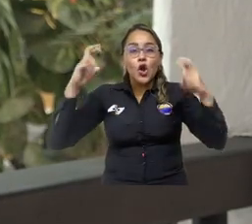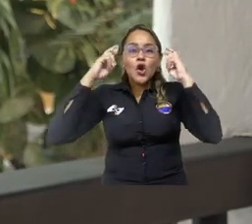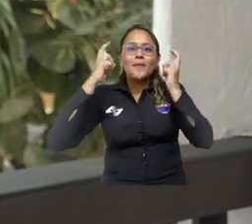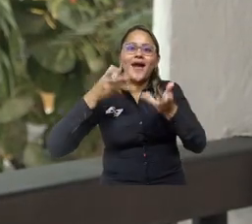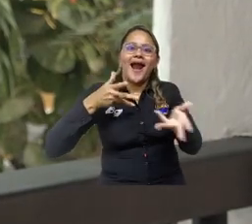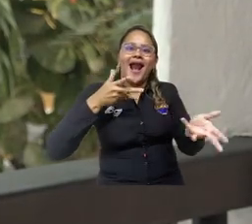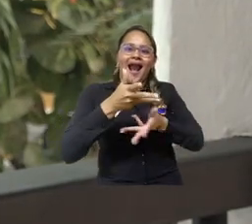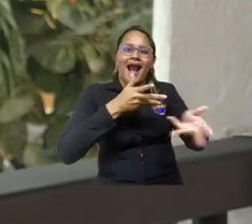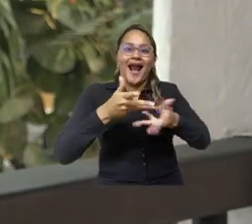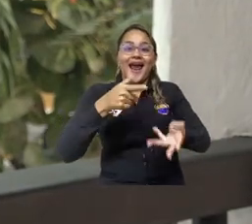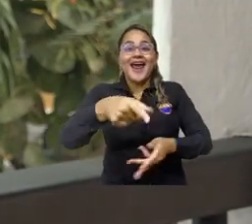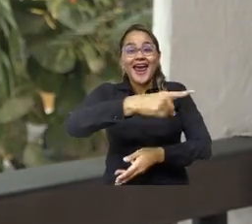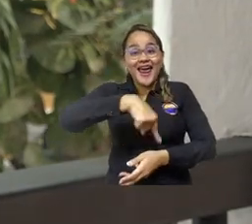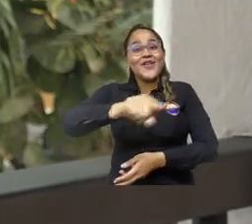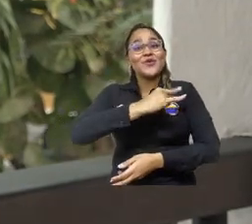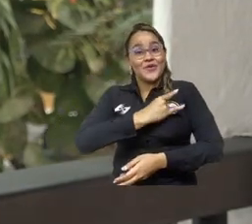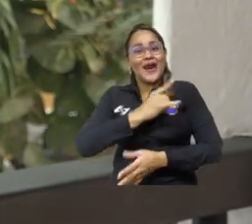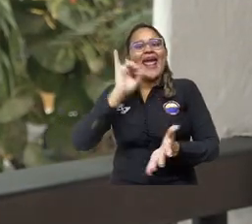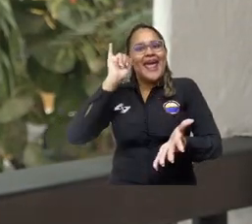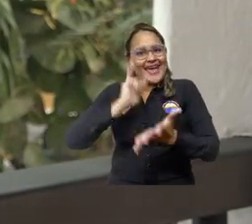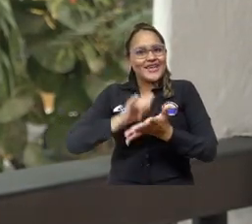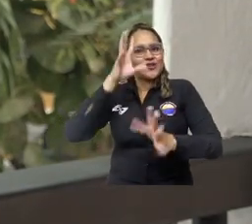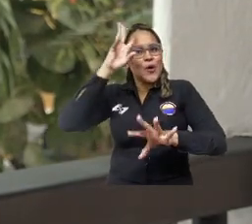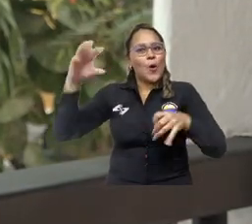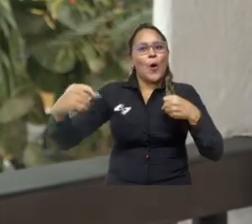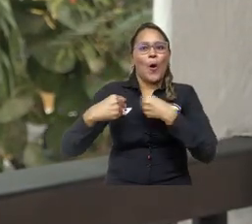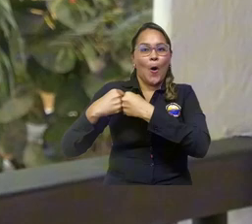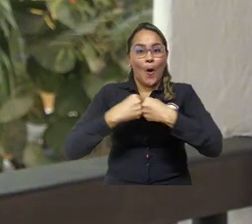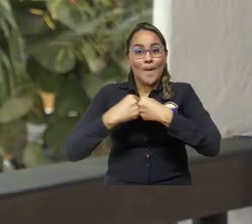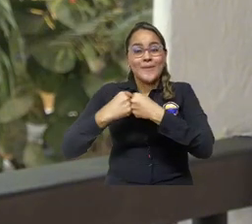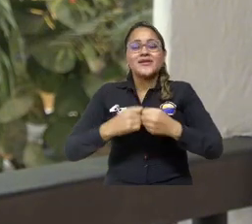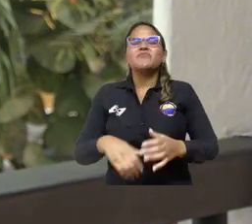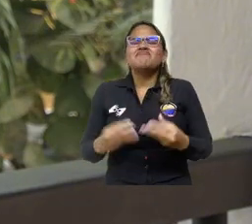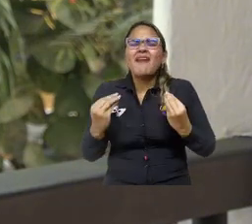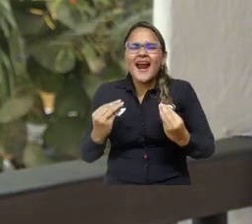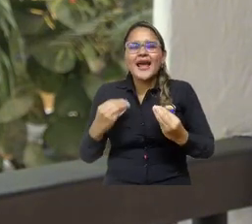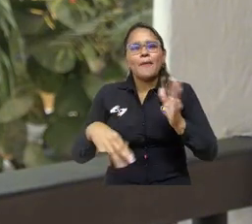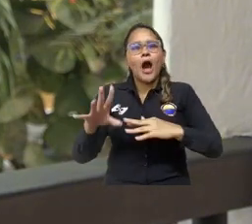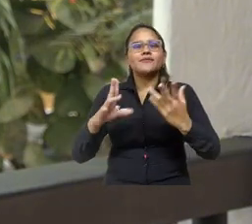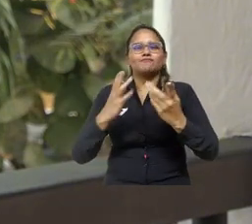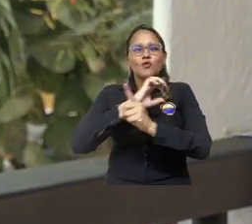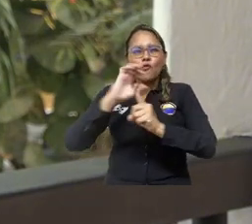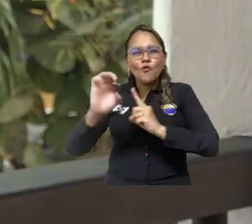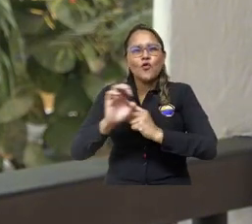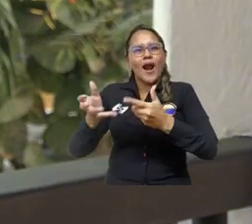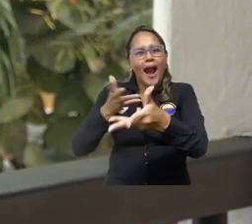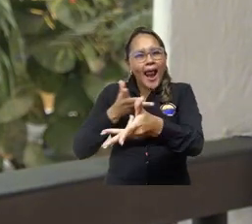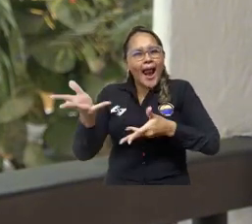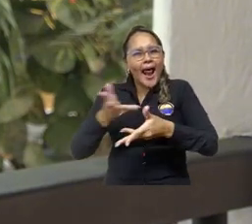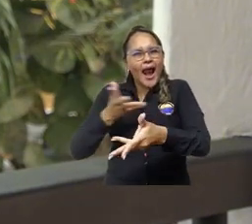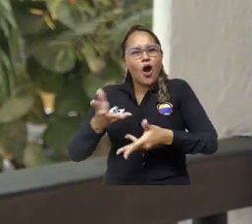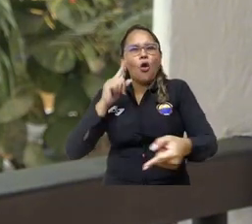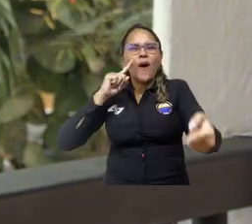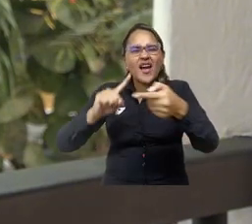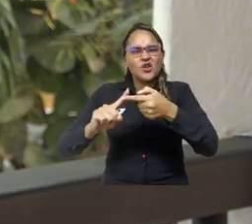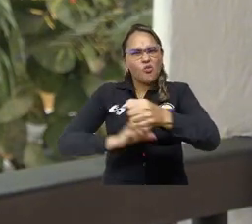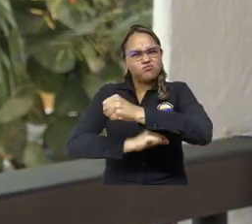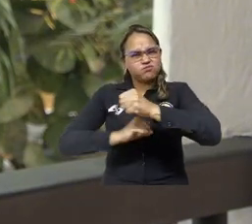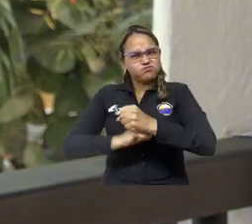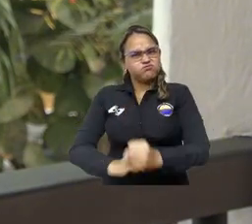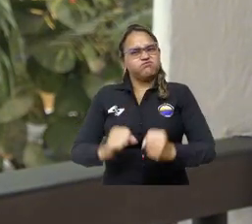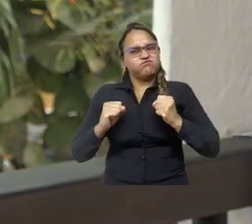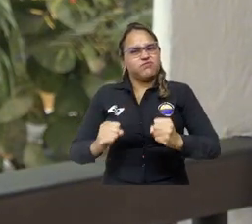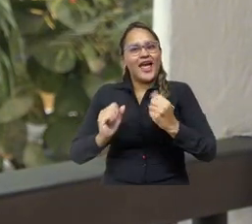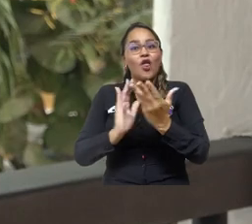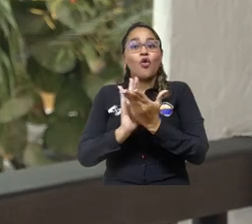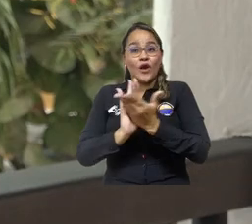ancestral con la universidad, y precisamente para eso es el convenio y representa un intercambio cultural para fortalecer